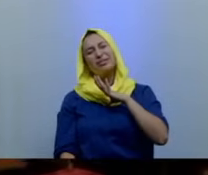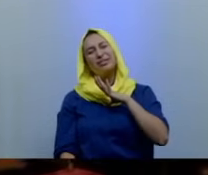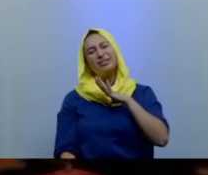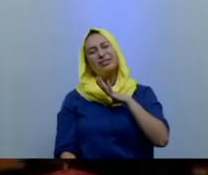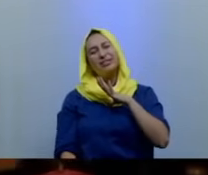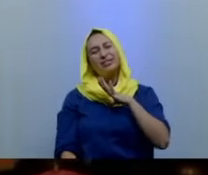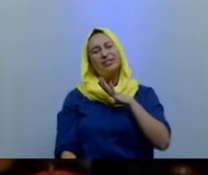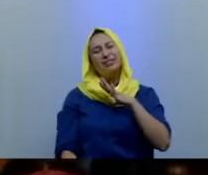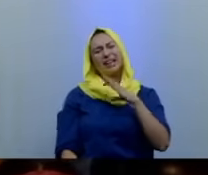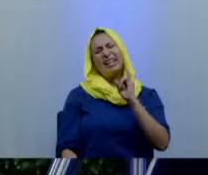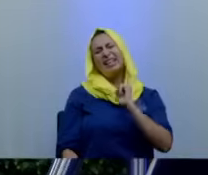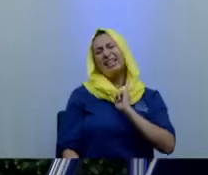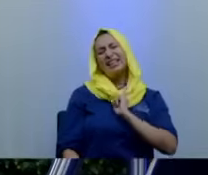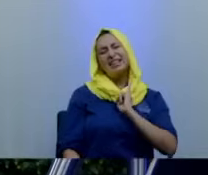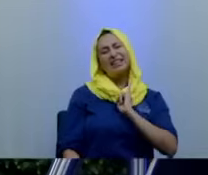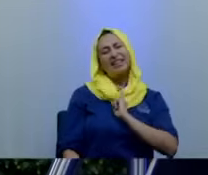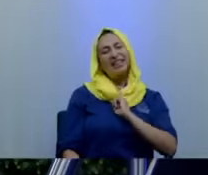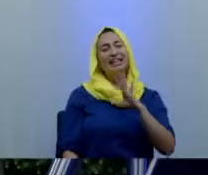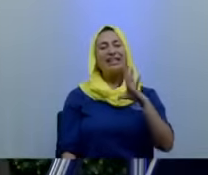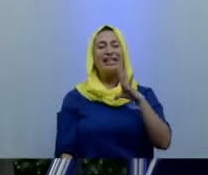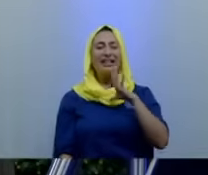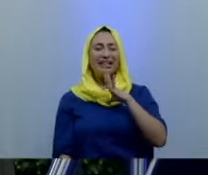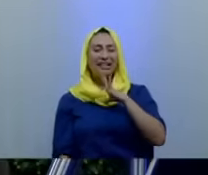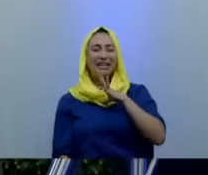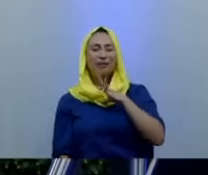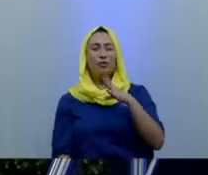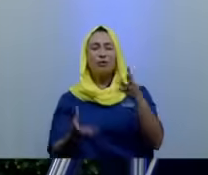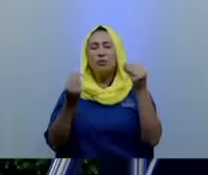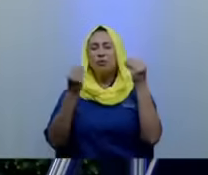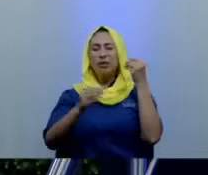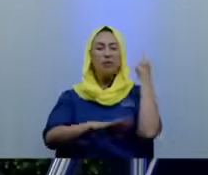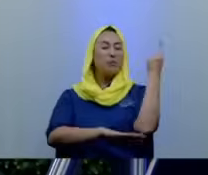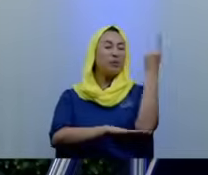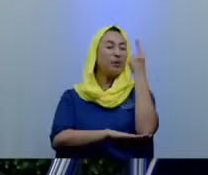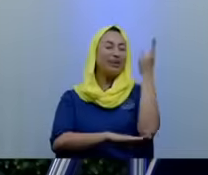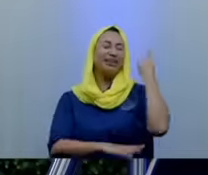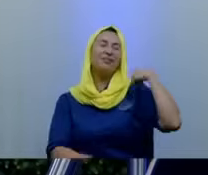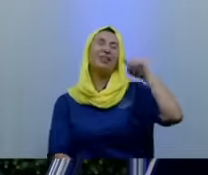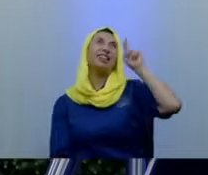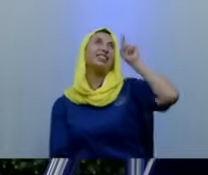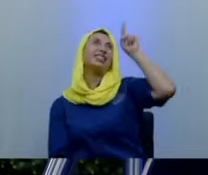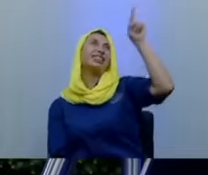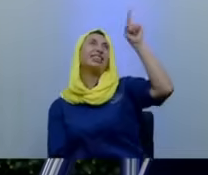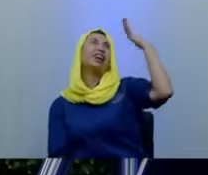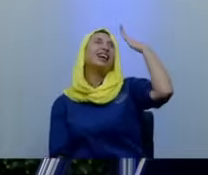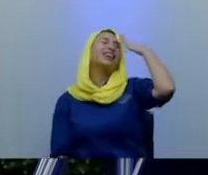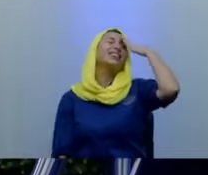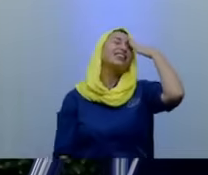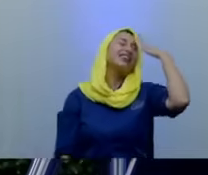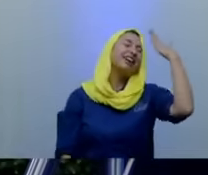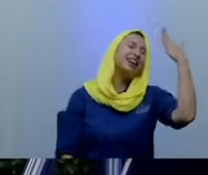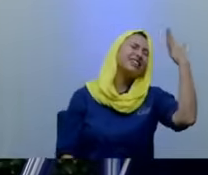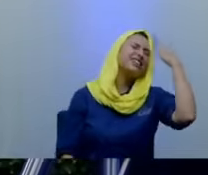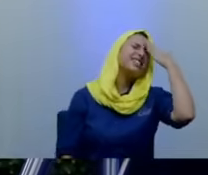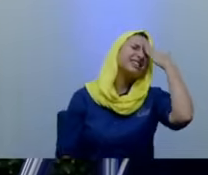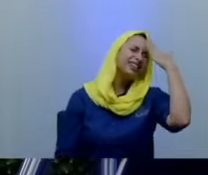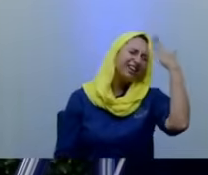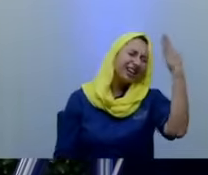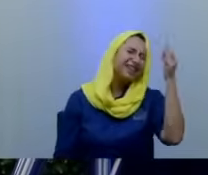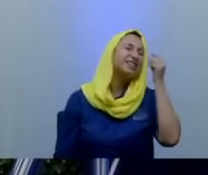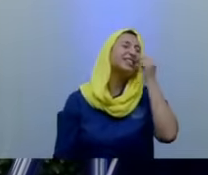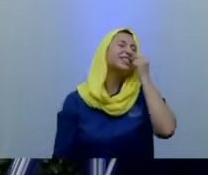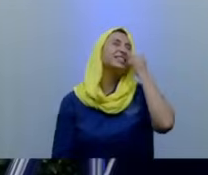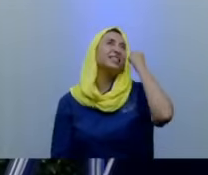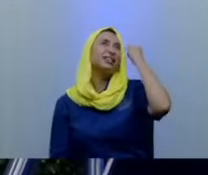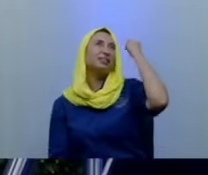ojos, en el nombre de Jesús. Fluye poderosamente. Gracias, Señor. Recibe la bendición,